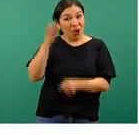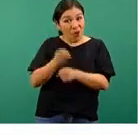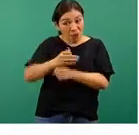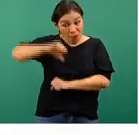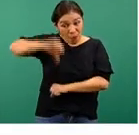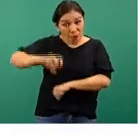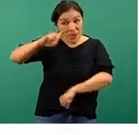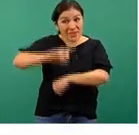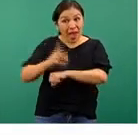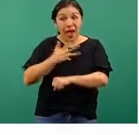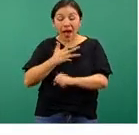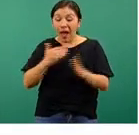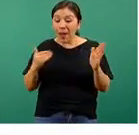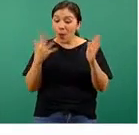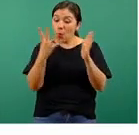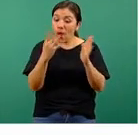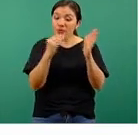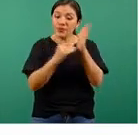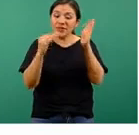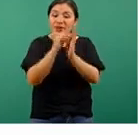récord de